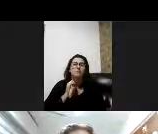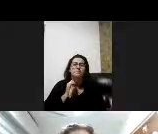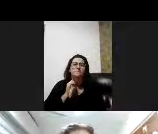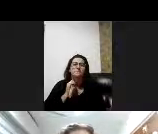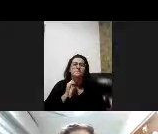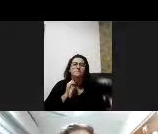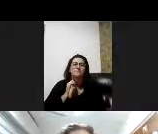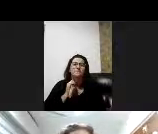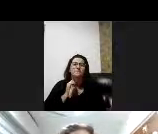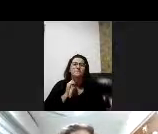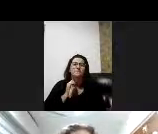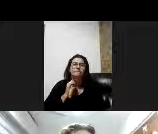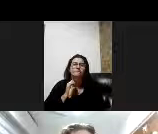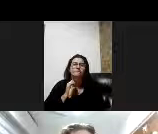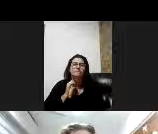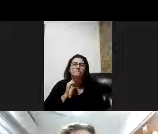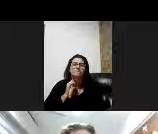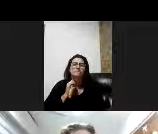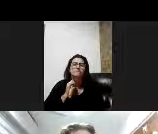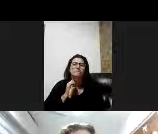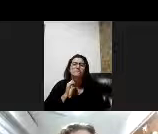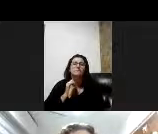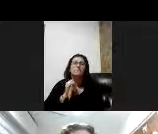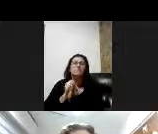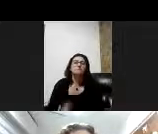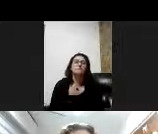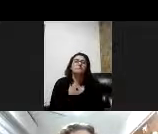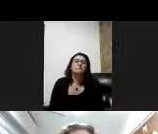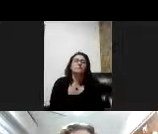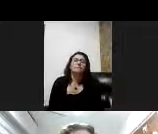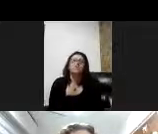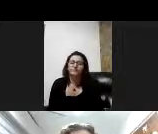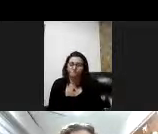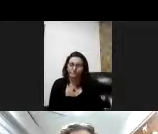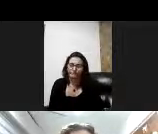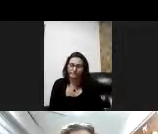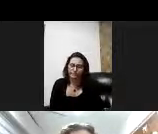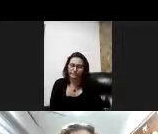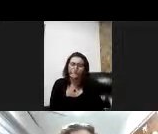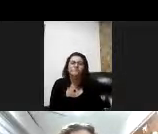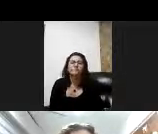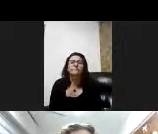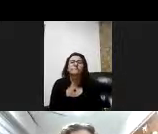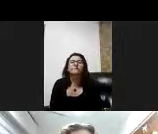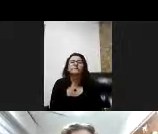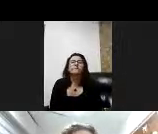es prohibitivo para muchísima gente, ¿no? Entonces está.